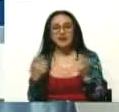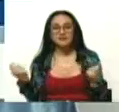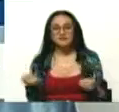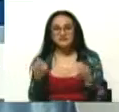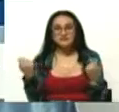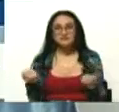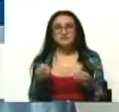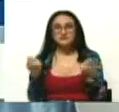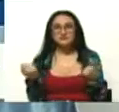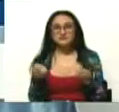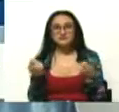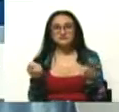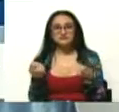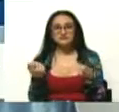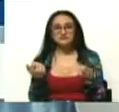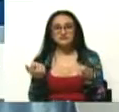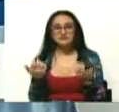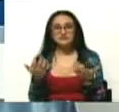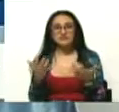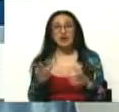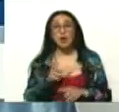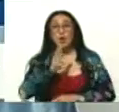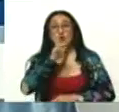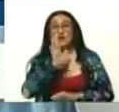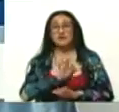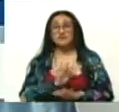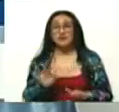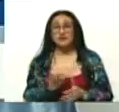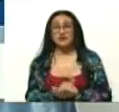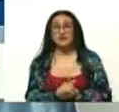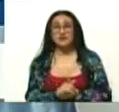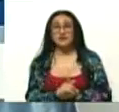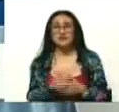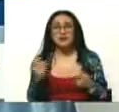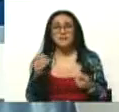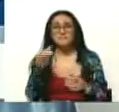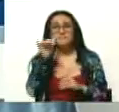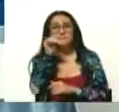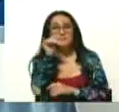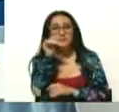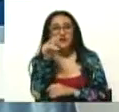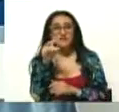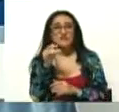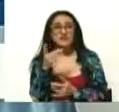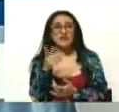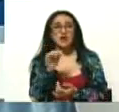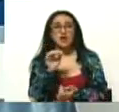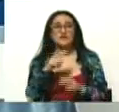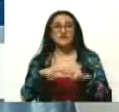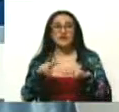y promocionar algo dantesco, la pornografía infantil.